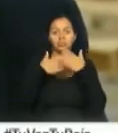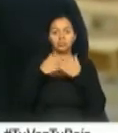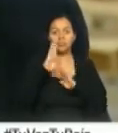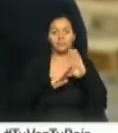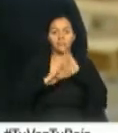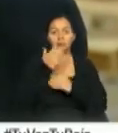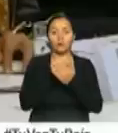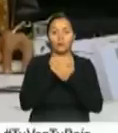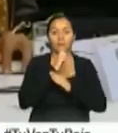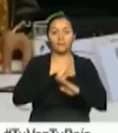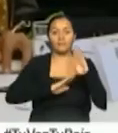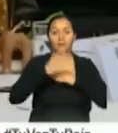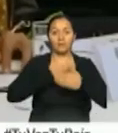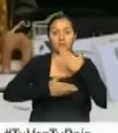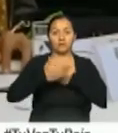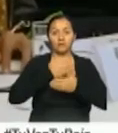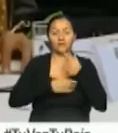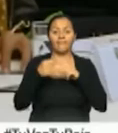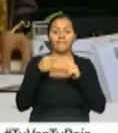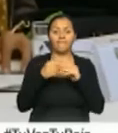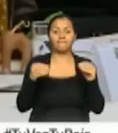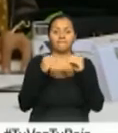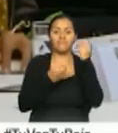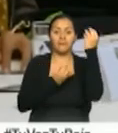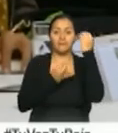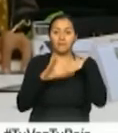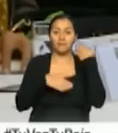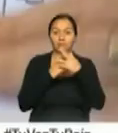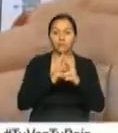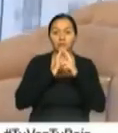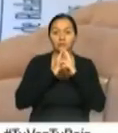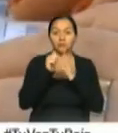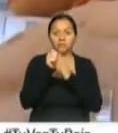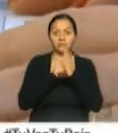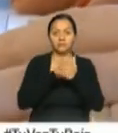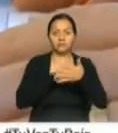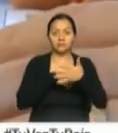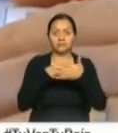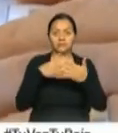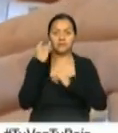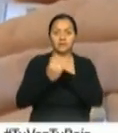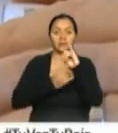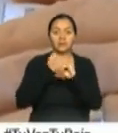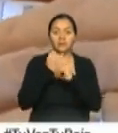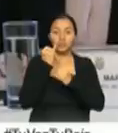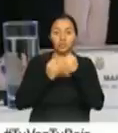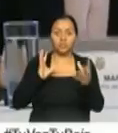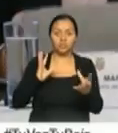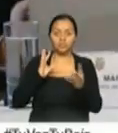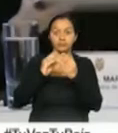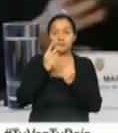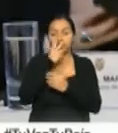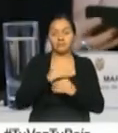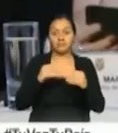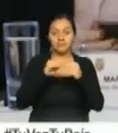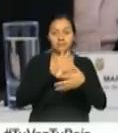bioeconomía y biocomercio. En esta cita además informaron los resultados de la agenda internacional realizada en las últimas semanas y que permitió establecer